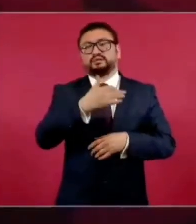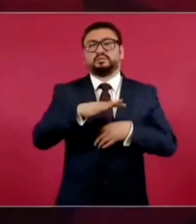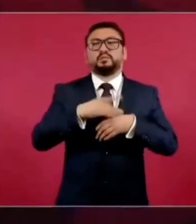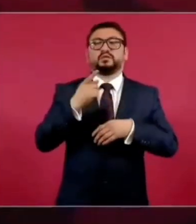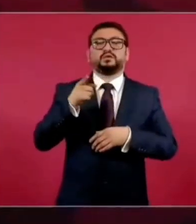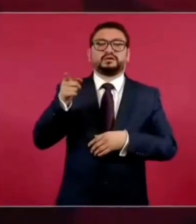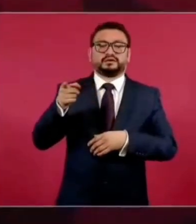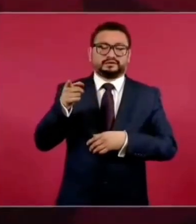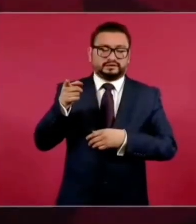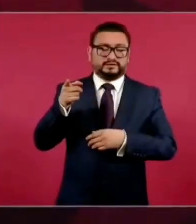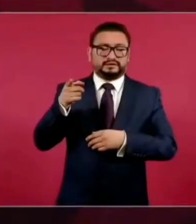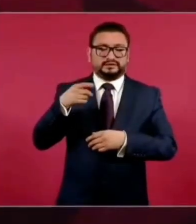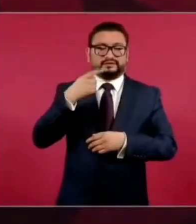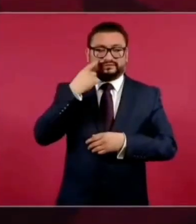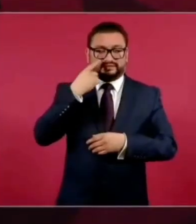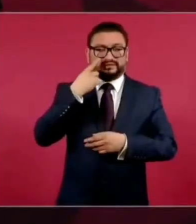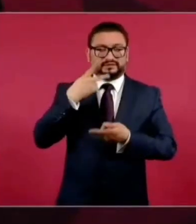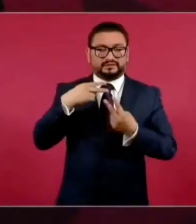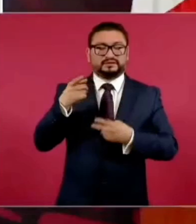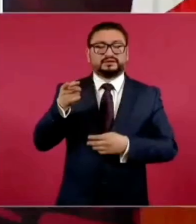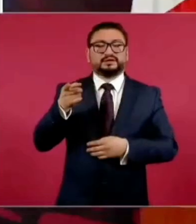venía, fíjense,